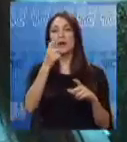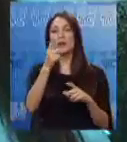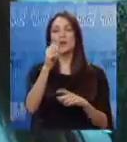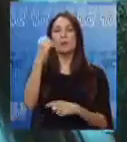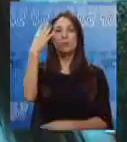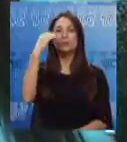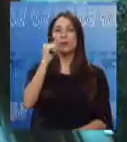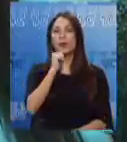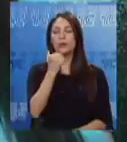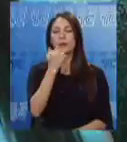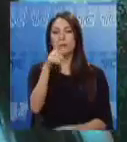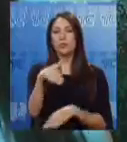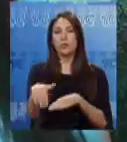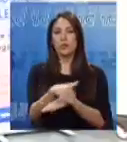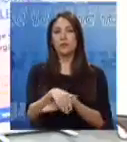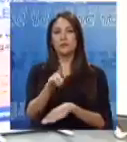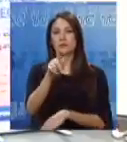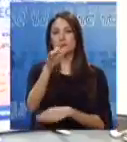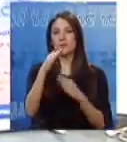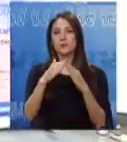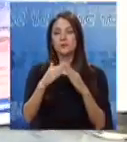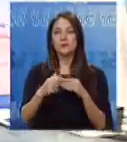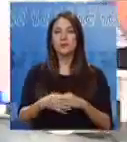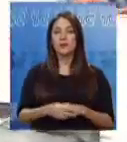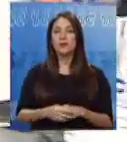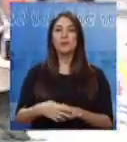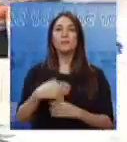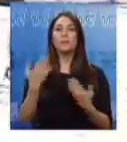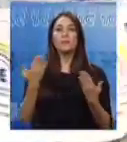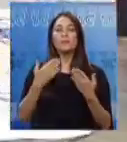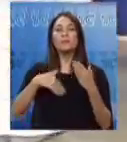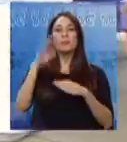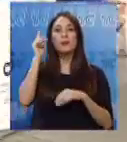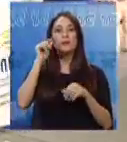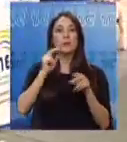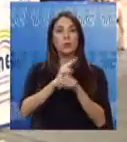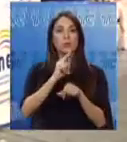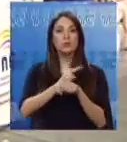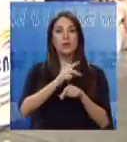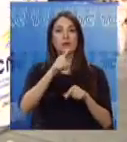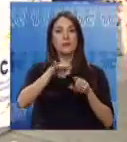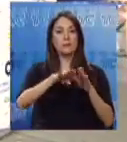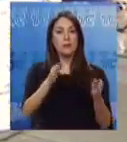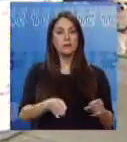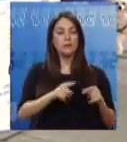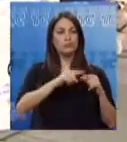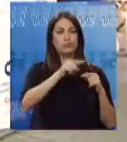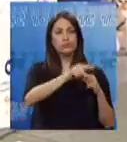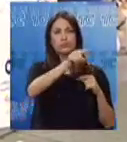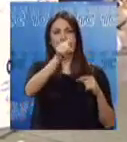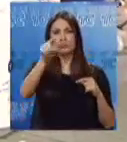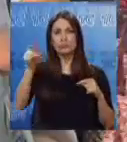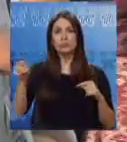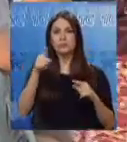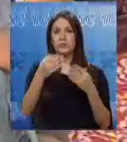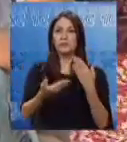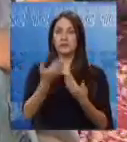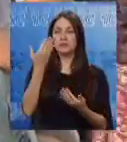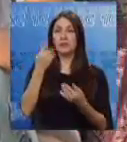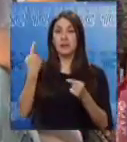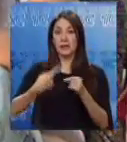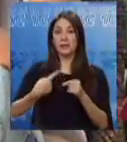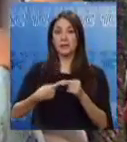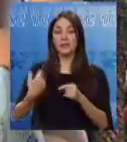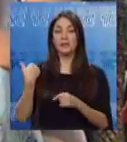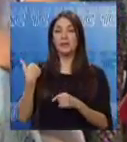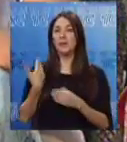para constatar la dirección de la persona. Los puntos se colocaron en lugares más concurridos y fueron de facilidad para los usuarios. En Quito, por ejemplo,